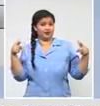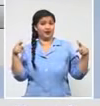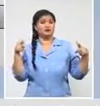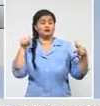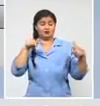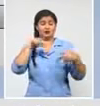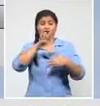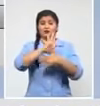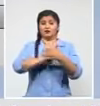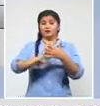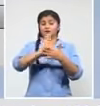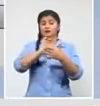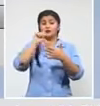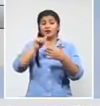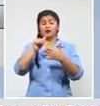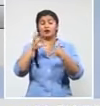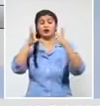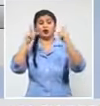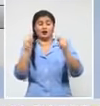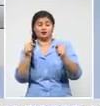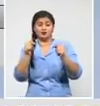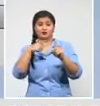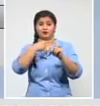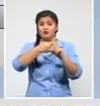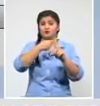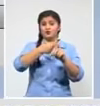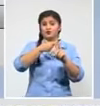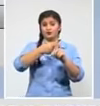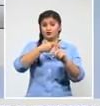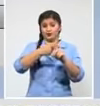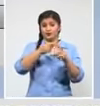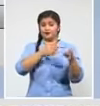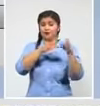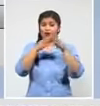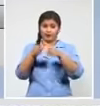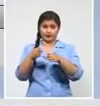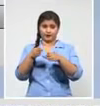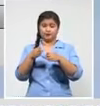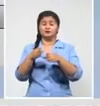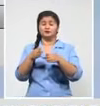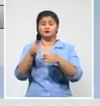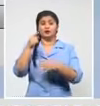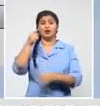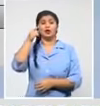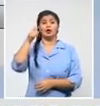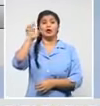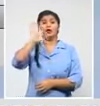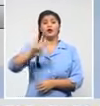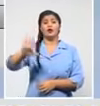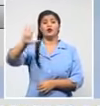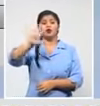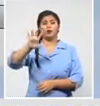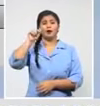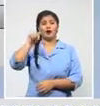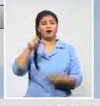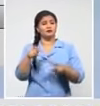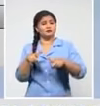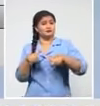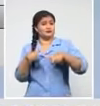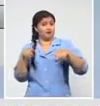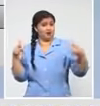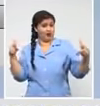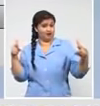el diagnóstico de los casos en el continente europeo, que quizás ha ido desplazando un tanto,